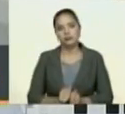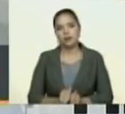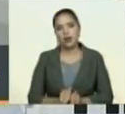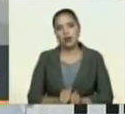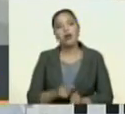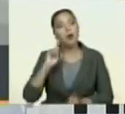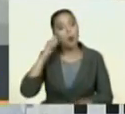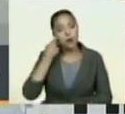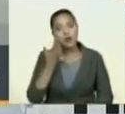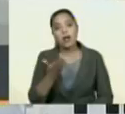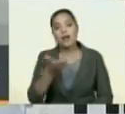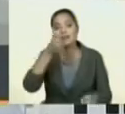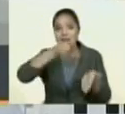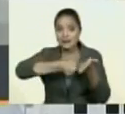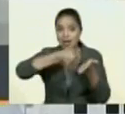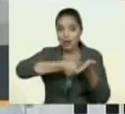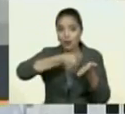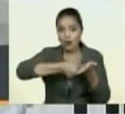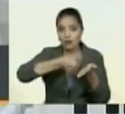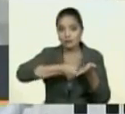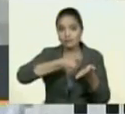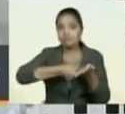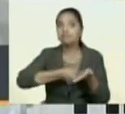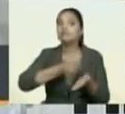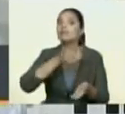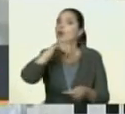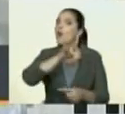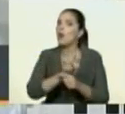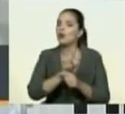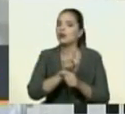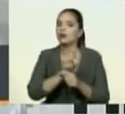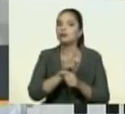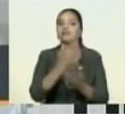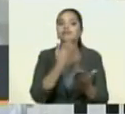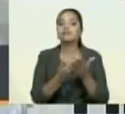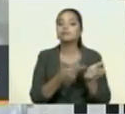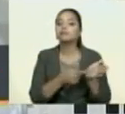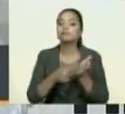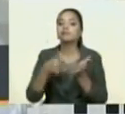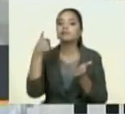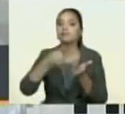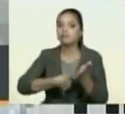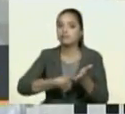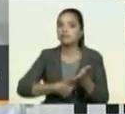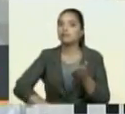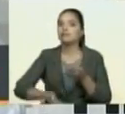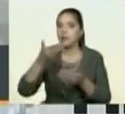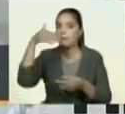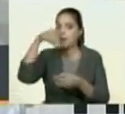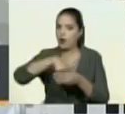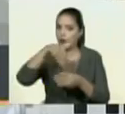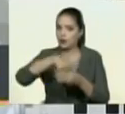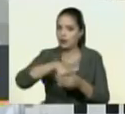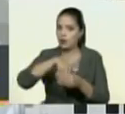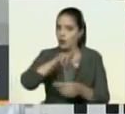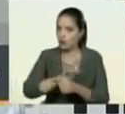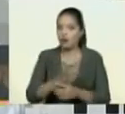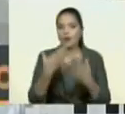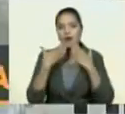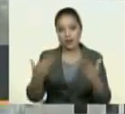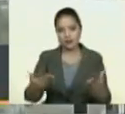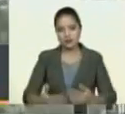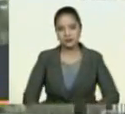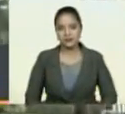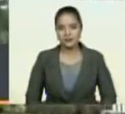más que la cédula y de identidad es el único documento válido para votar. Muchas